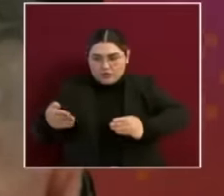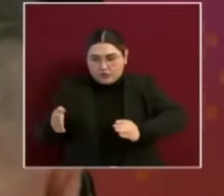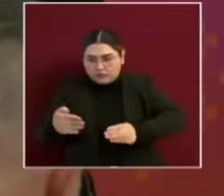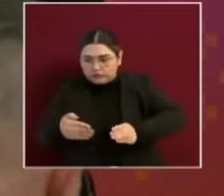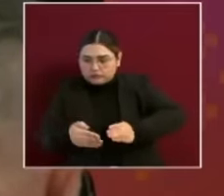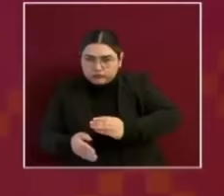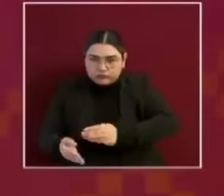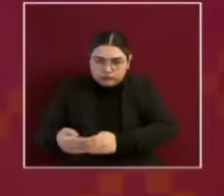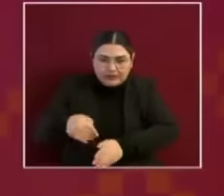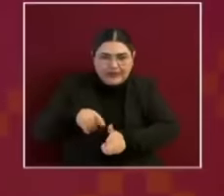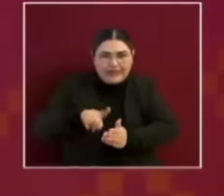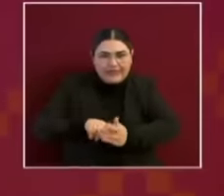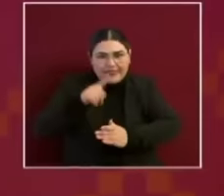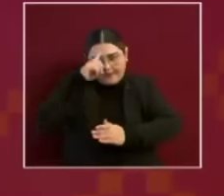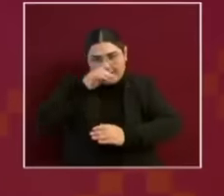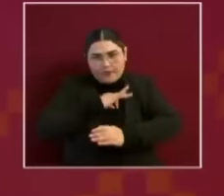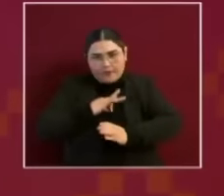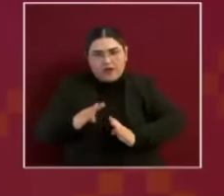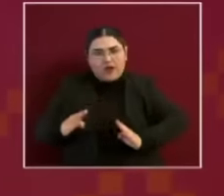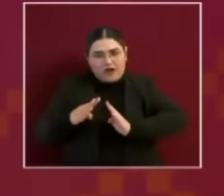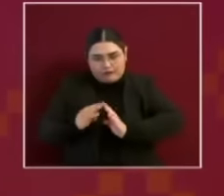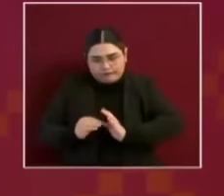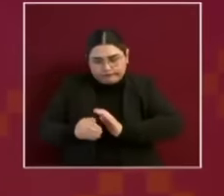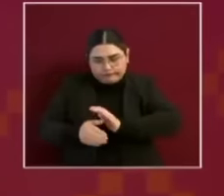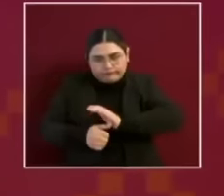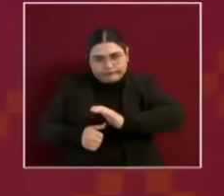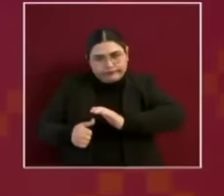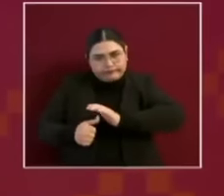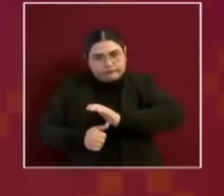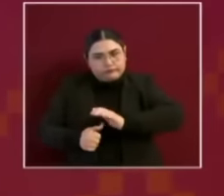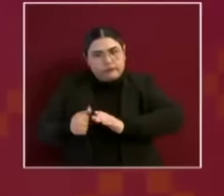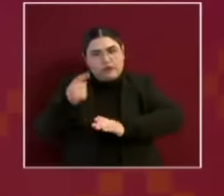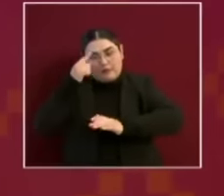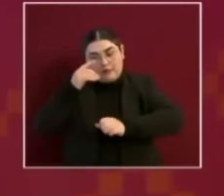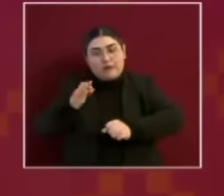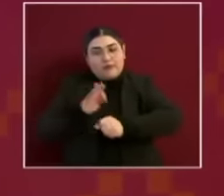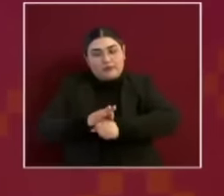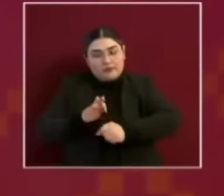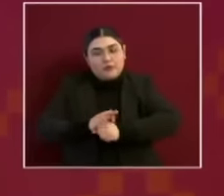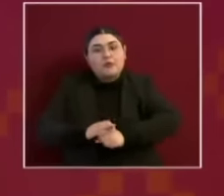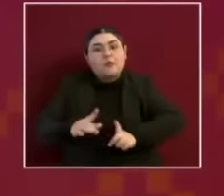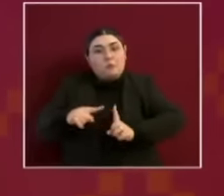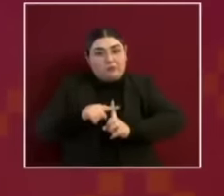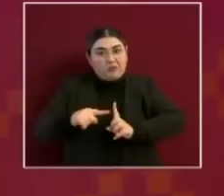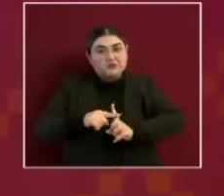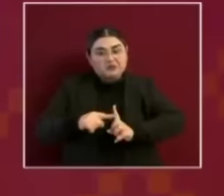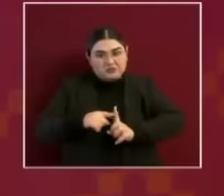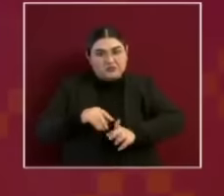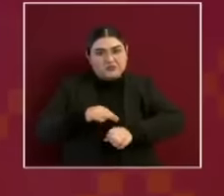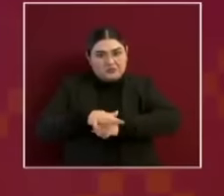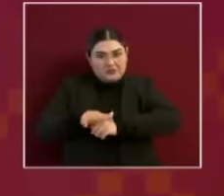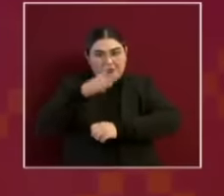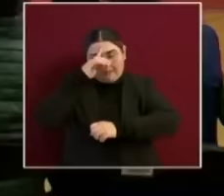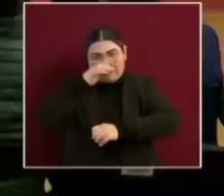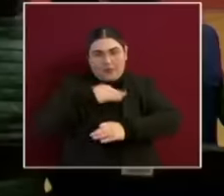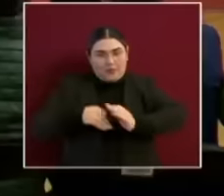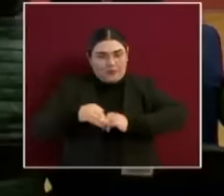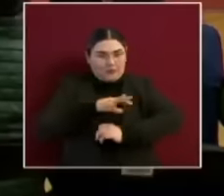definitivamente va a buscar como principal impacto positivo al medio ambiente. Hemos, bajo la tutela del señor